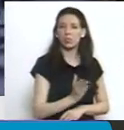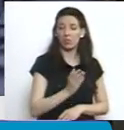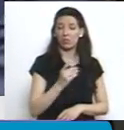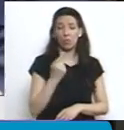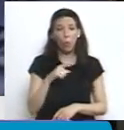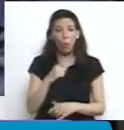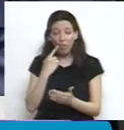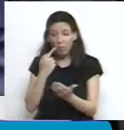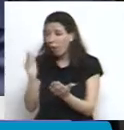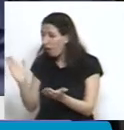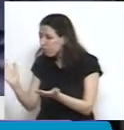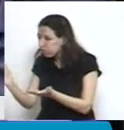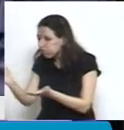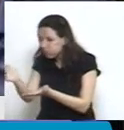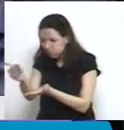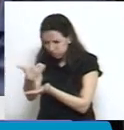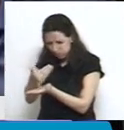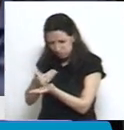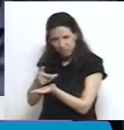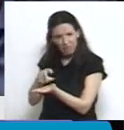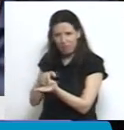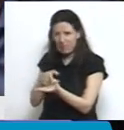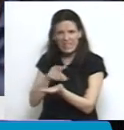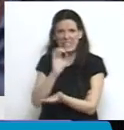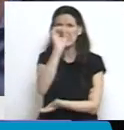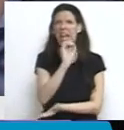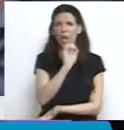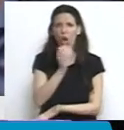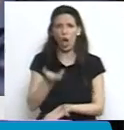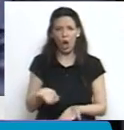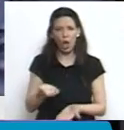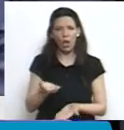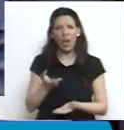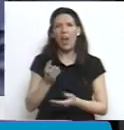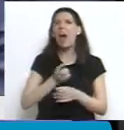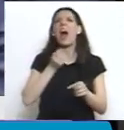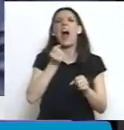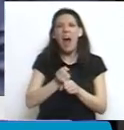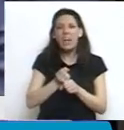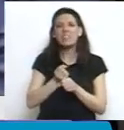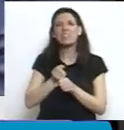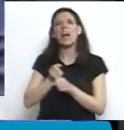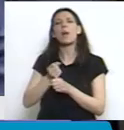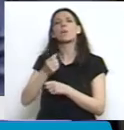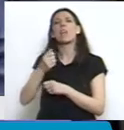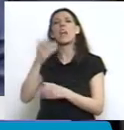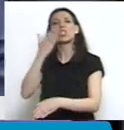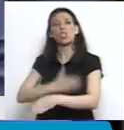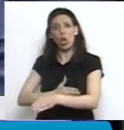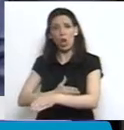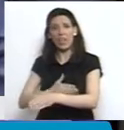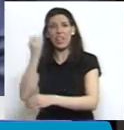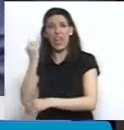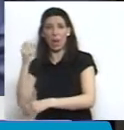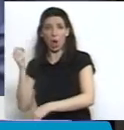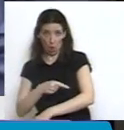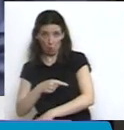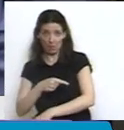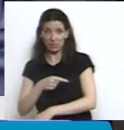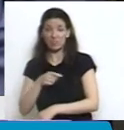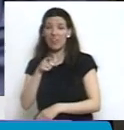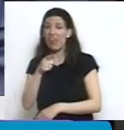datos muestran que este año será prácticamente nulo. Hasta el economista de Scioli, Miguel Bain, plantea que el